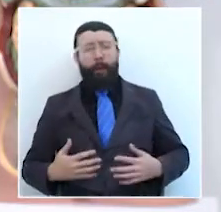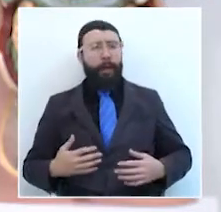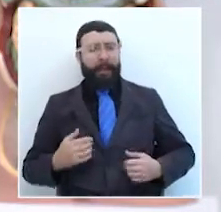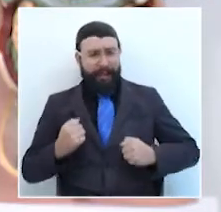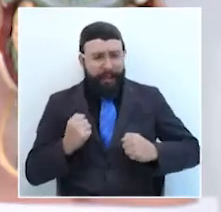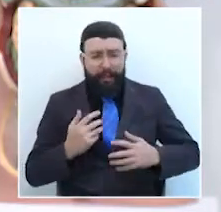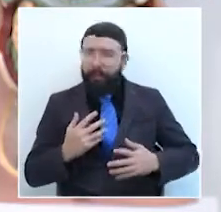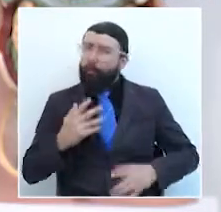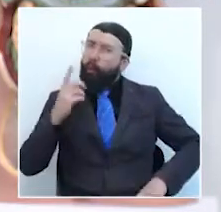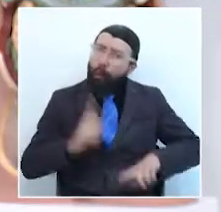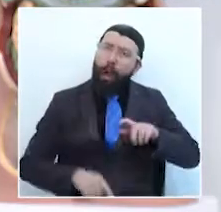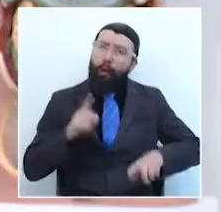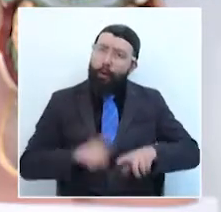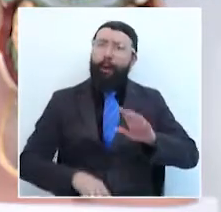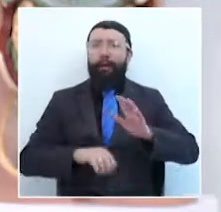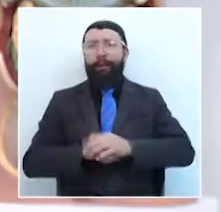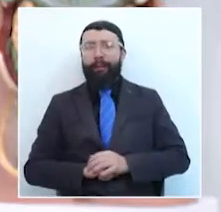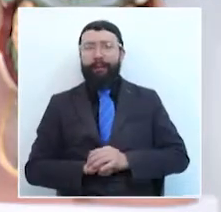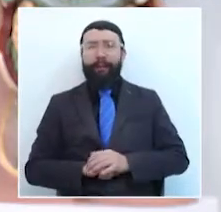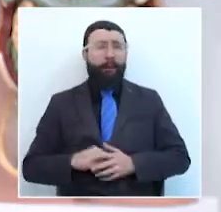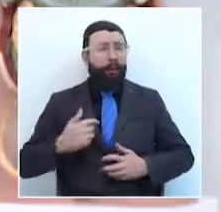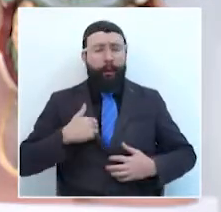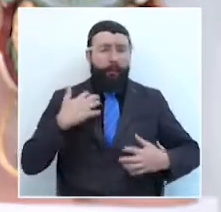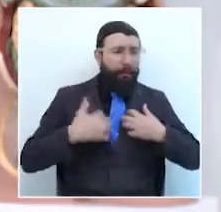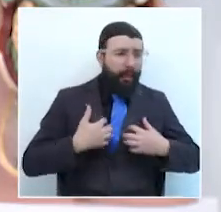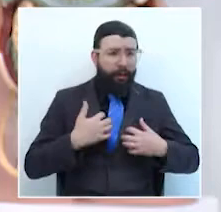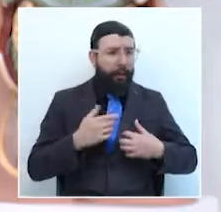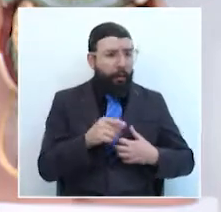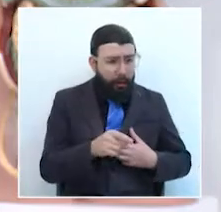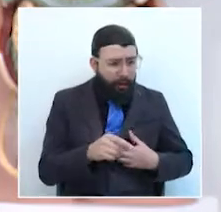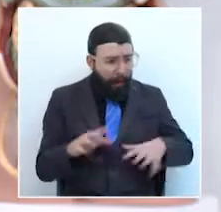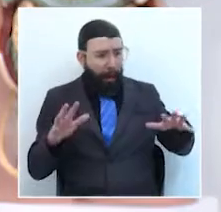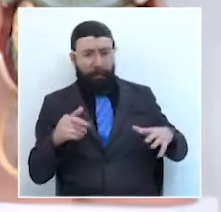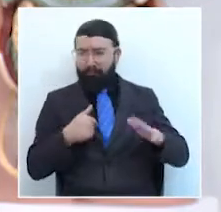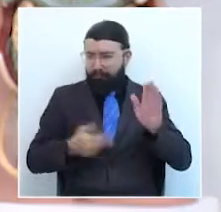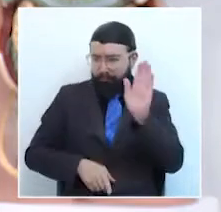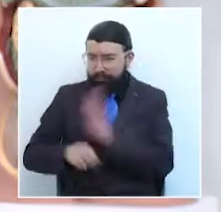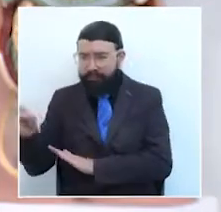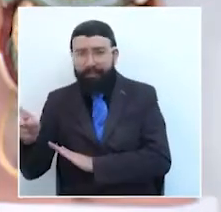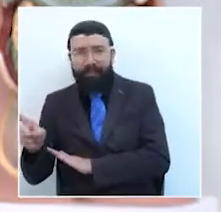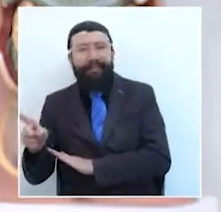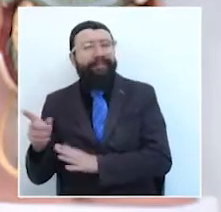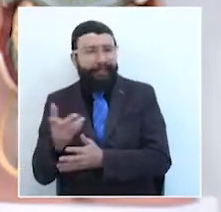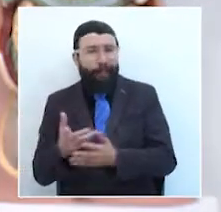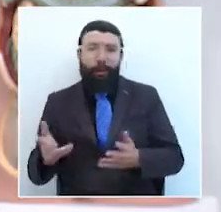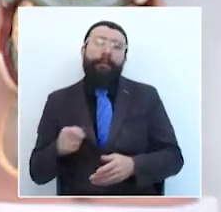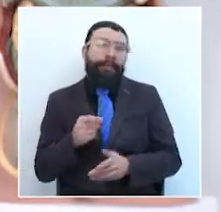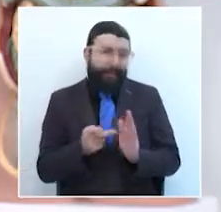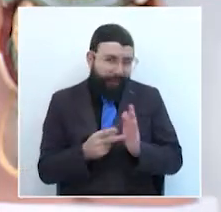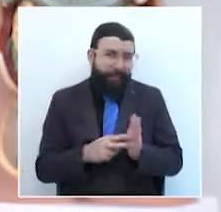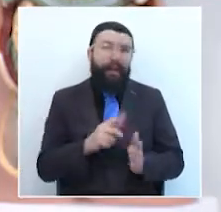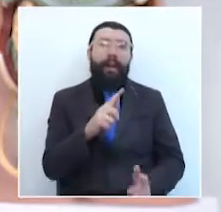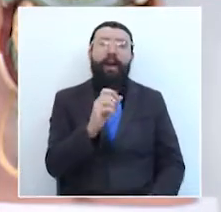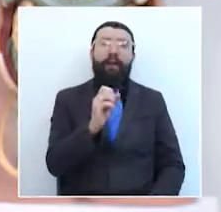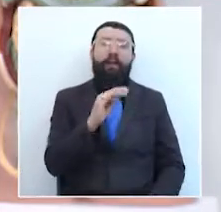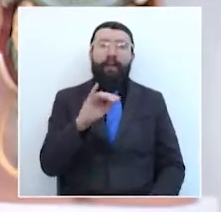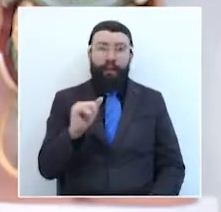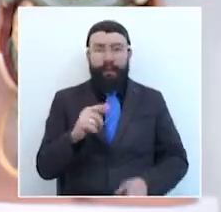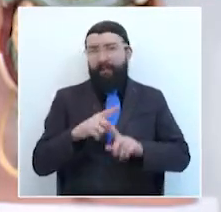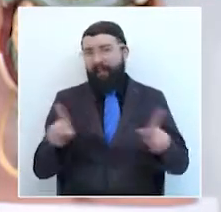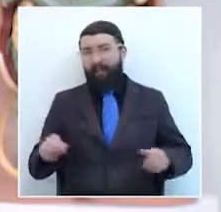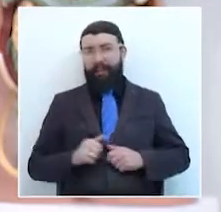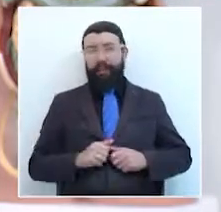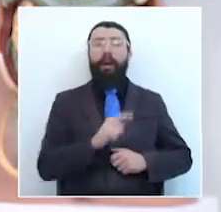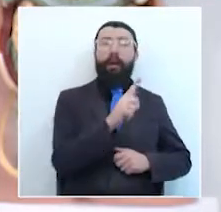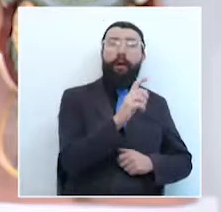o le salgo huyendo a ciertos objetos o cosas entonces ahí ya se presenta el apoyo entonces hay que diferenciarlo es